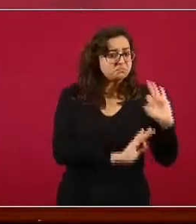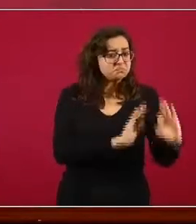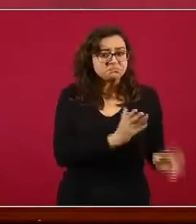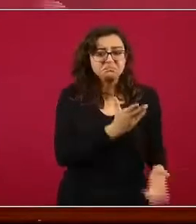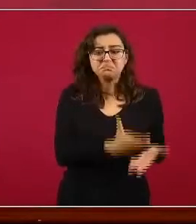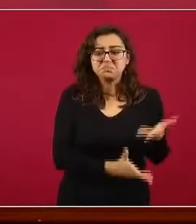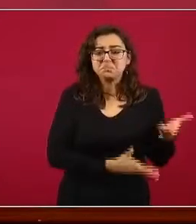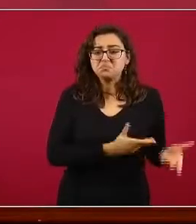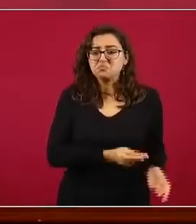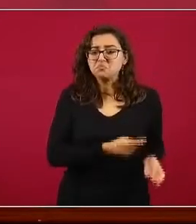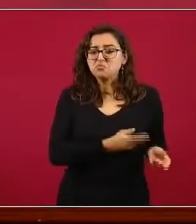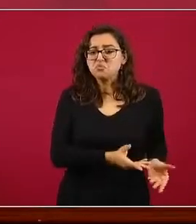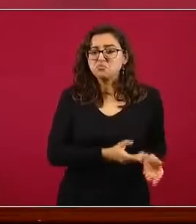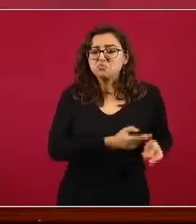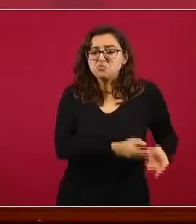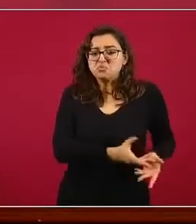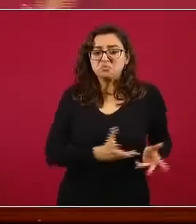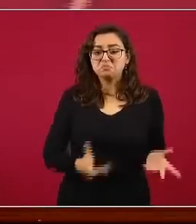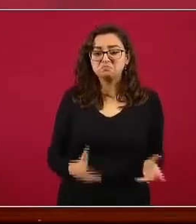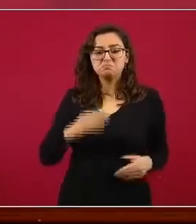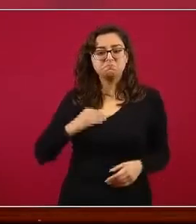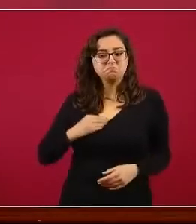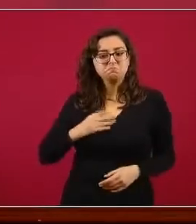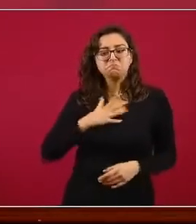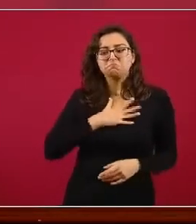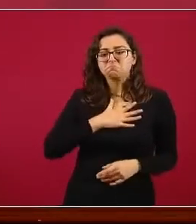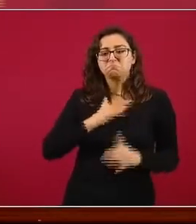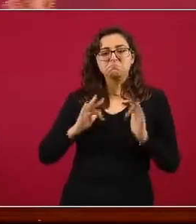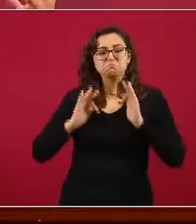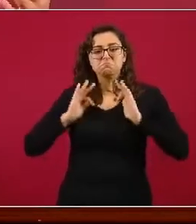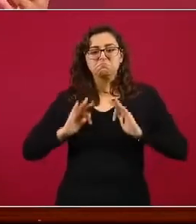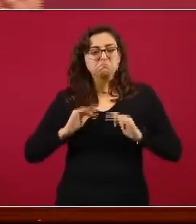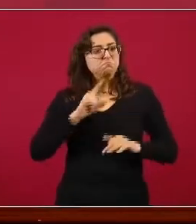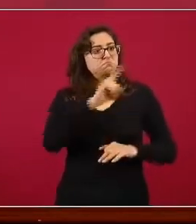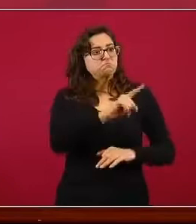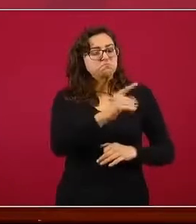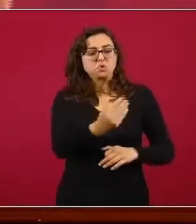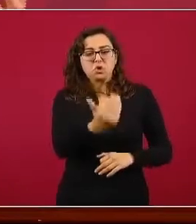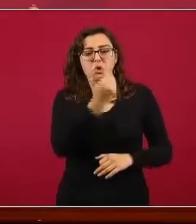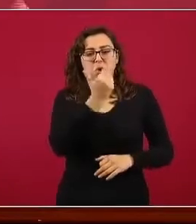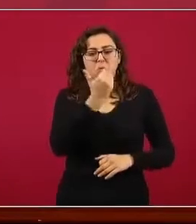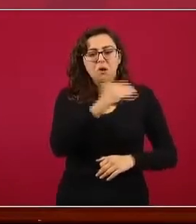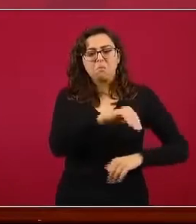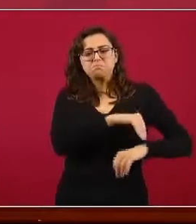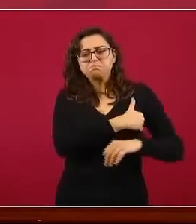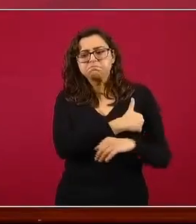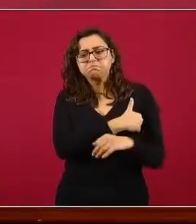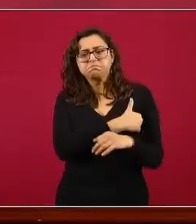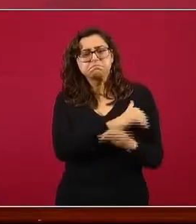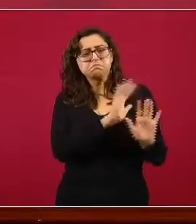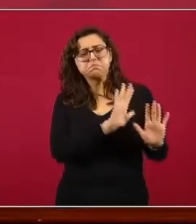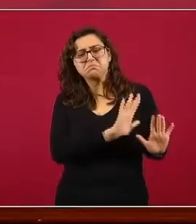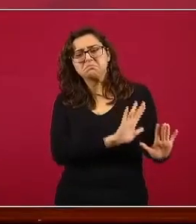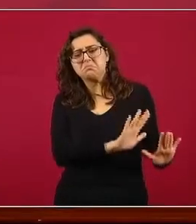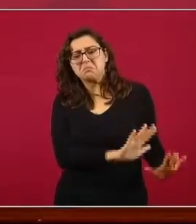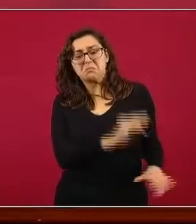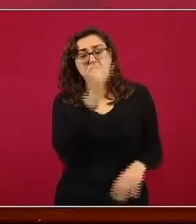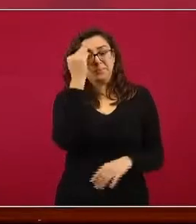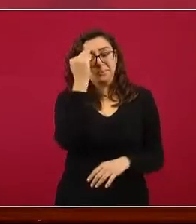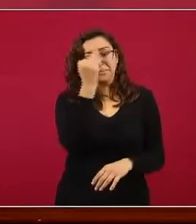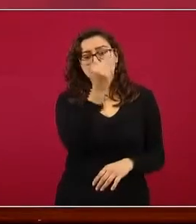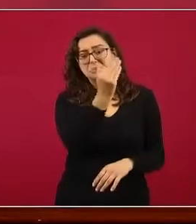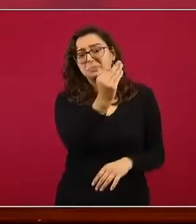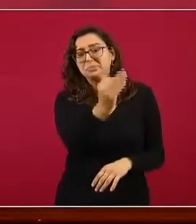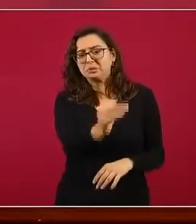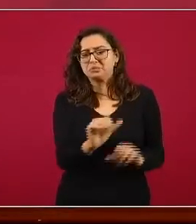tiene bienestar, puede tener almacenada alimento a lo mejor por meses, pero